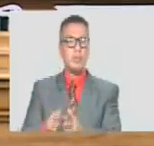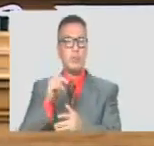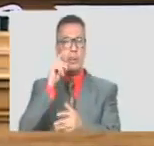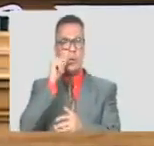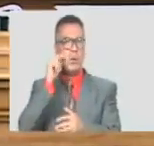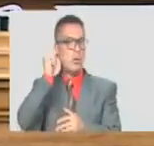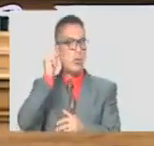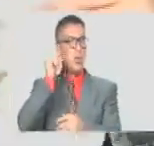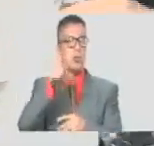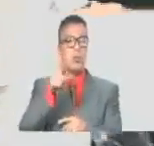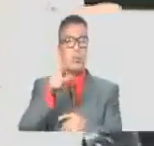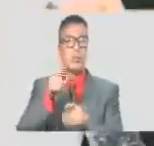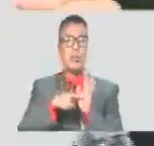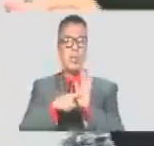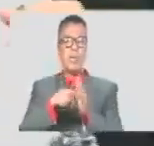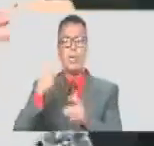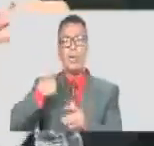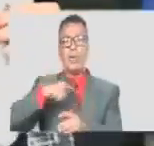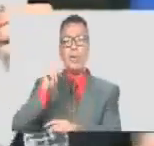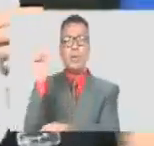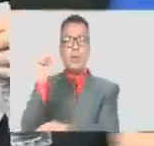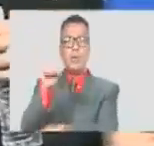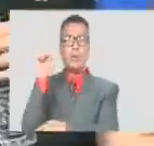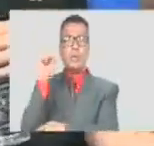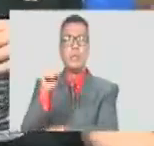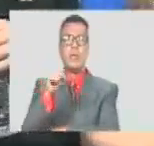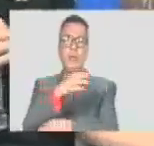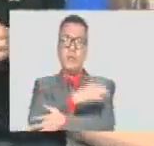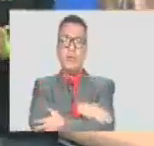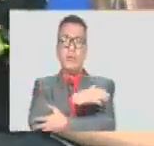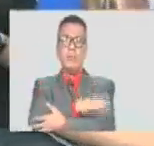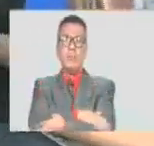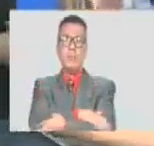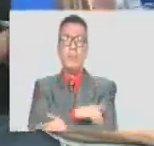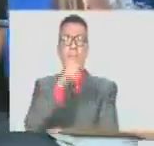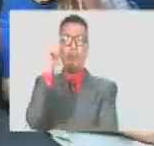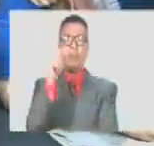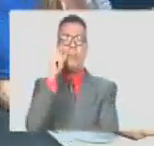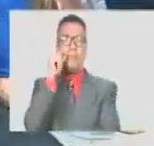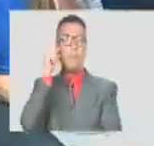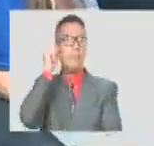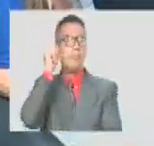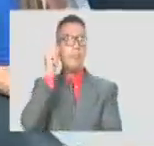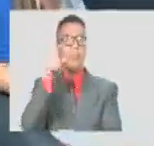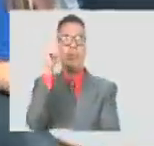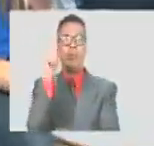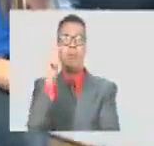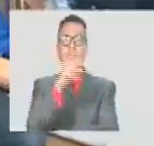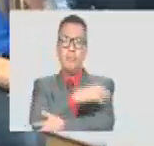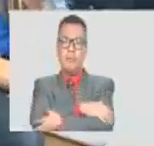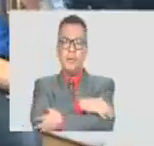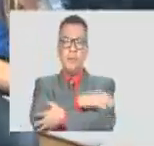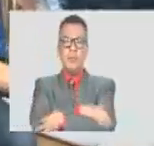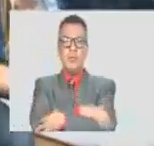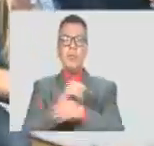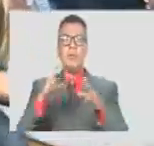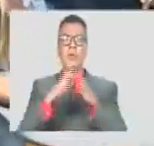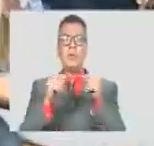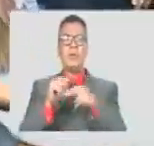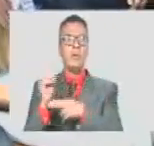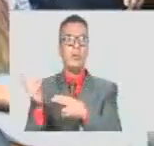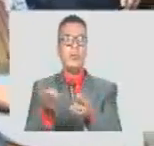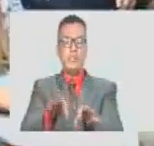venezolanas que sean portadores de un trastorno del espectro autista. Felicitaciones, diputadas, felicitaciones, diputados. Un abrazo a todas nuestras